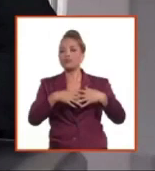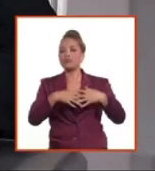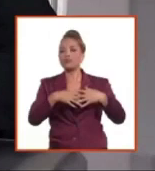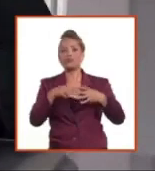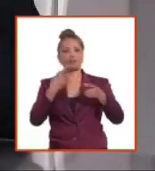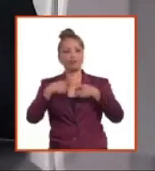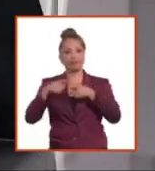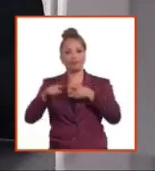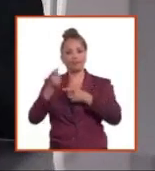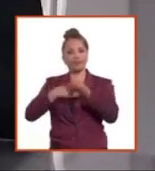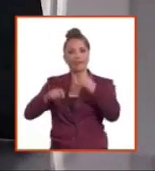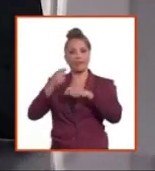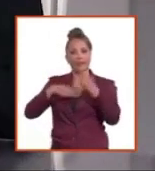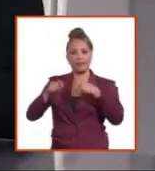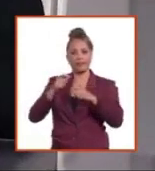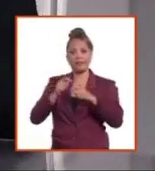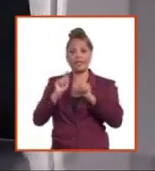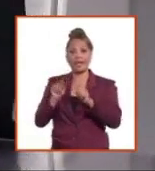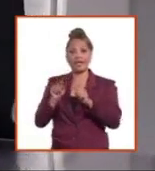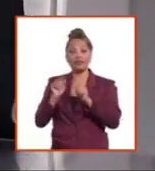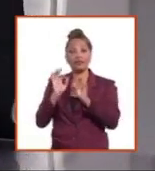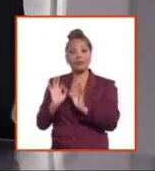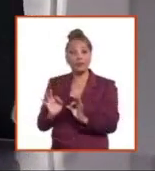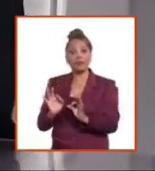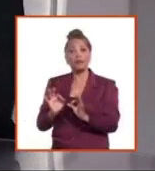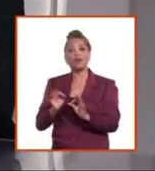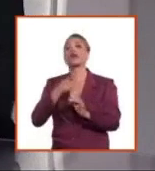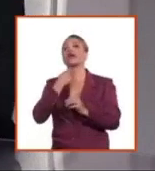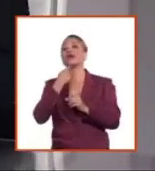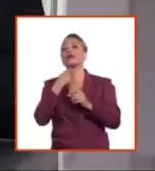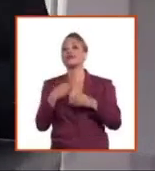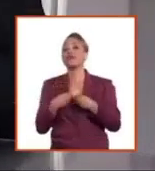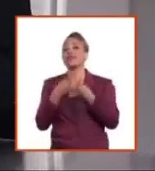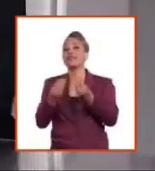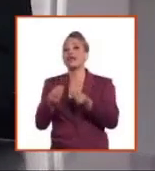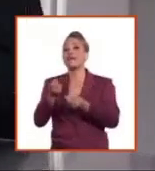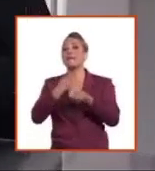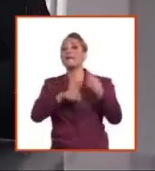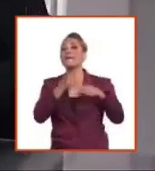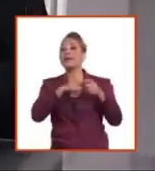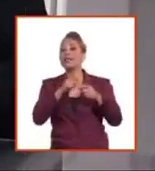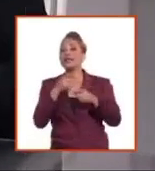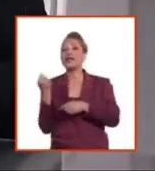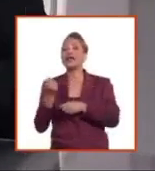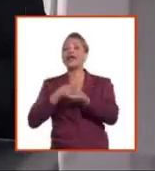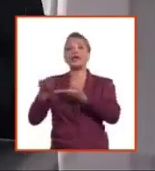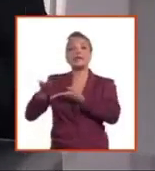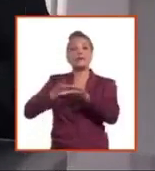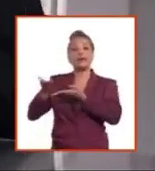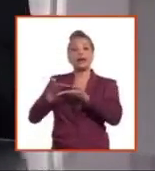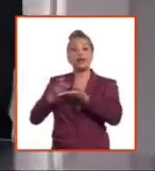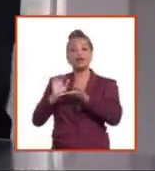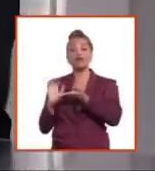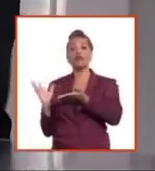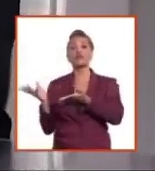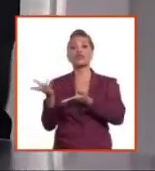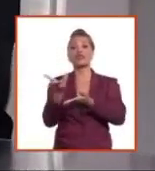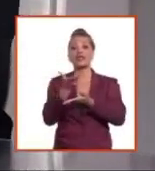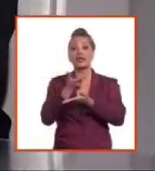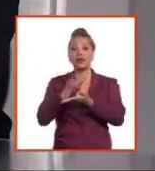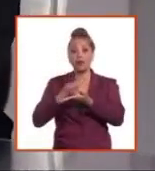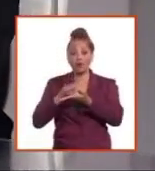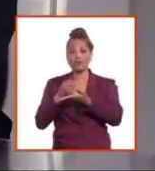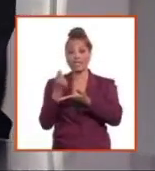eso y por esos bienes y servicios que ofertan en el mercado recoges el circulante que inyecta sin